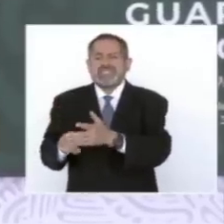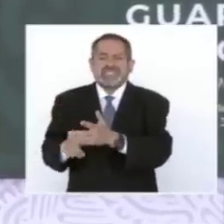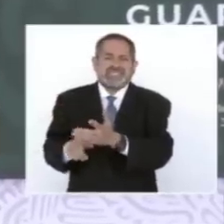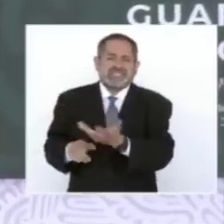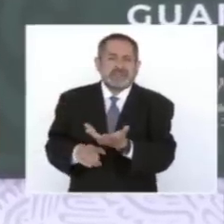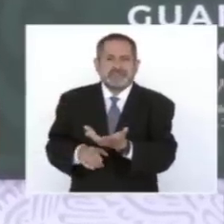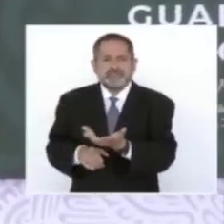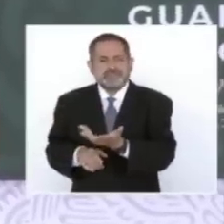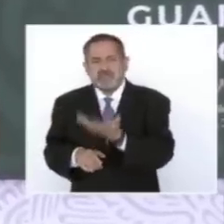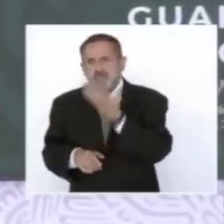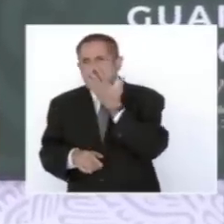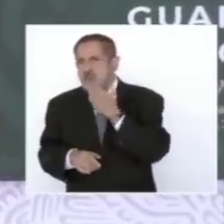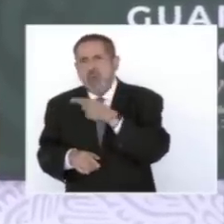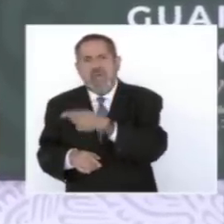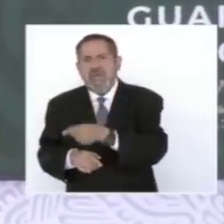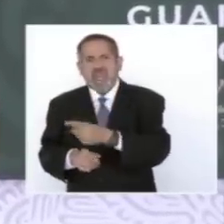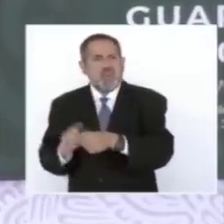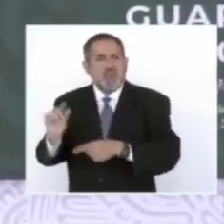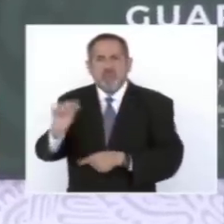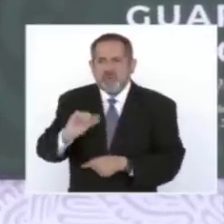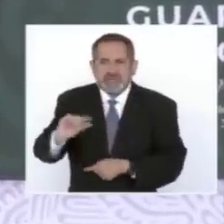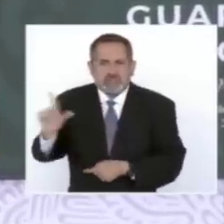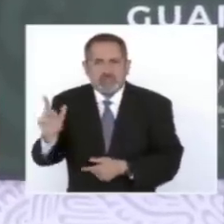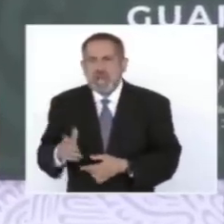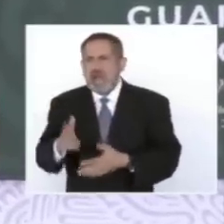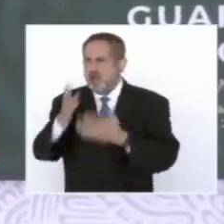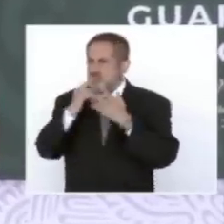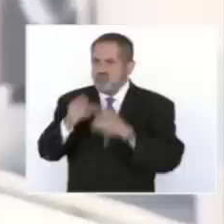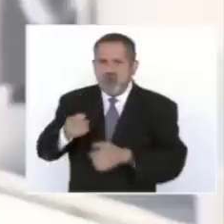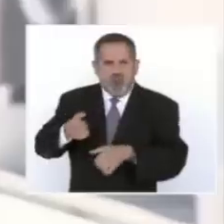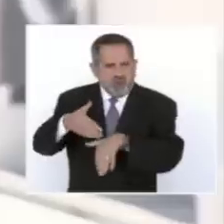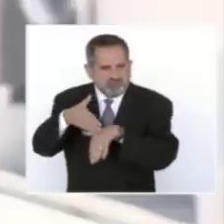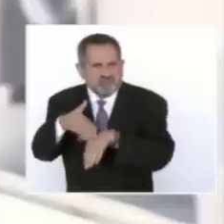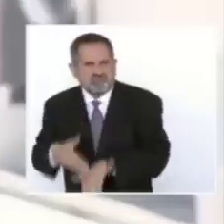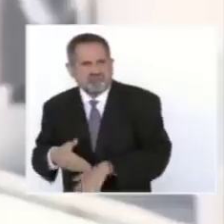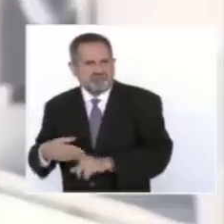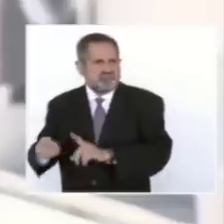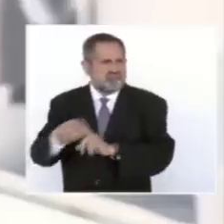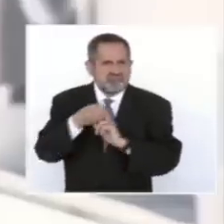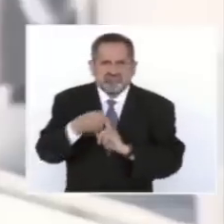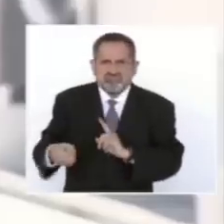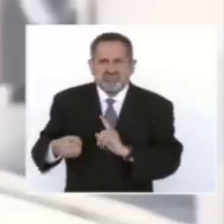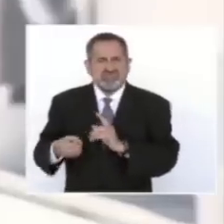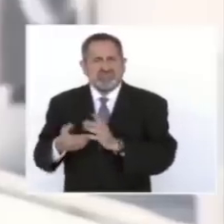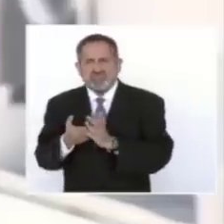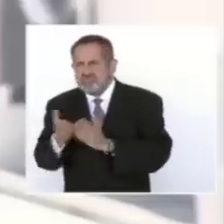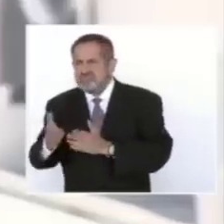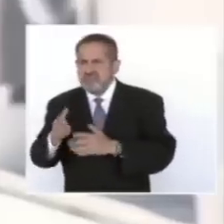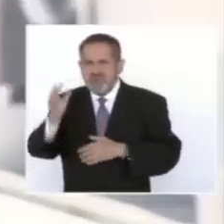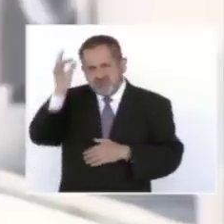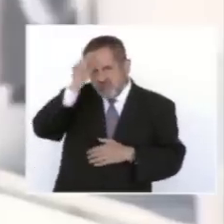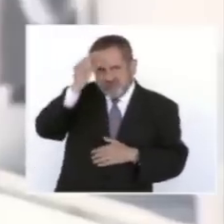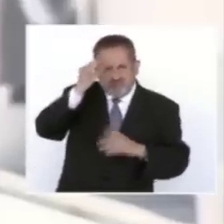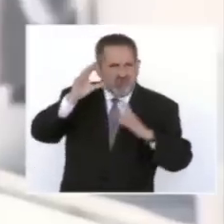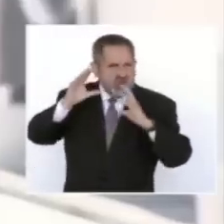sin el profesionalismo, la disciplina, la doctrina,